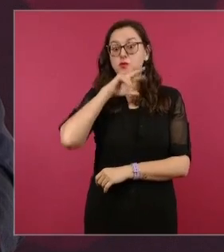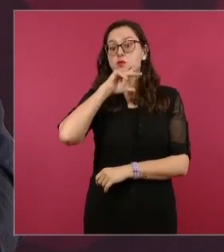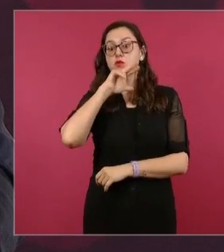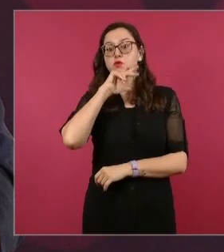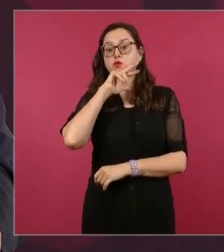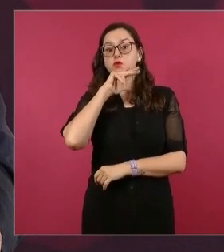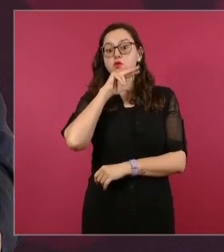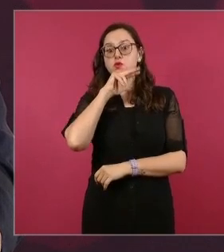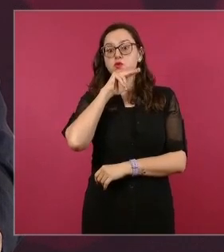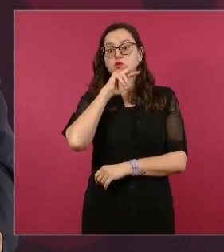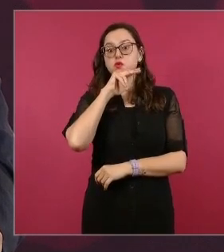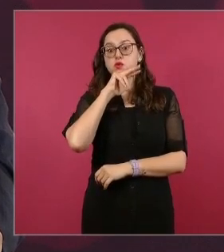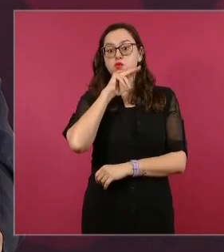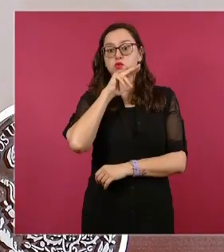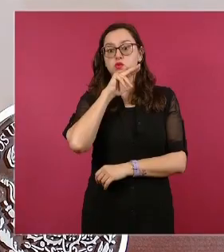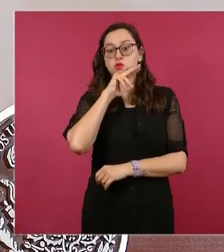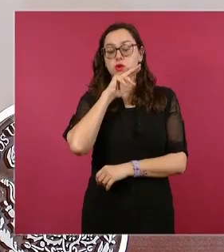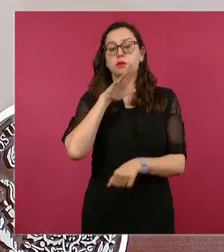el momento